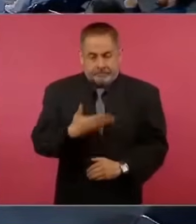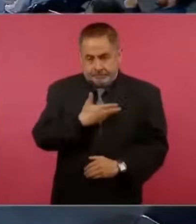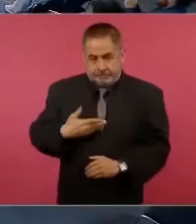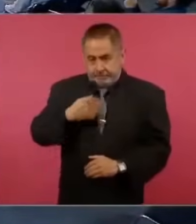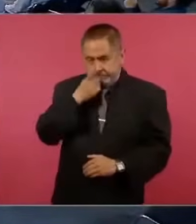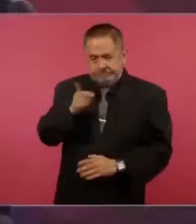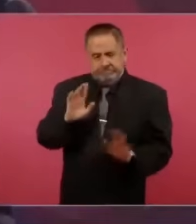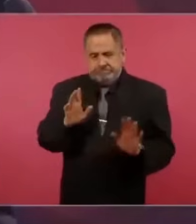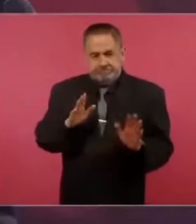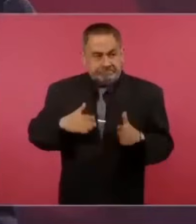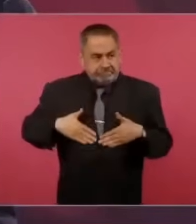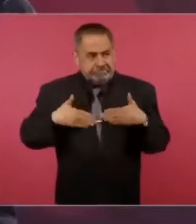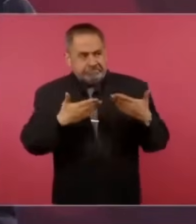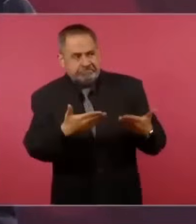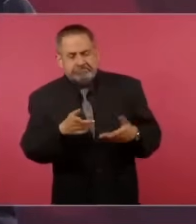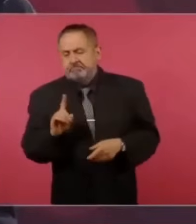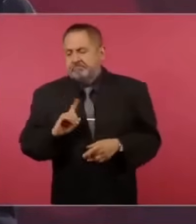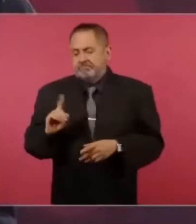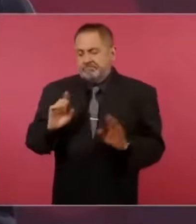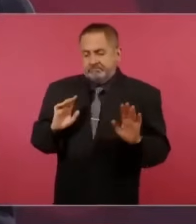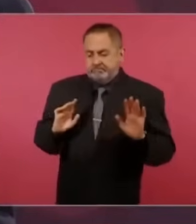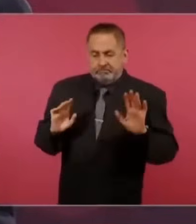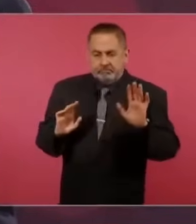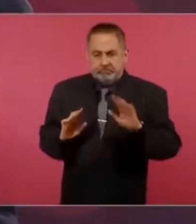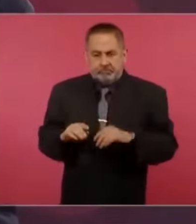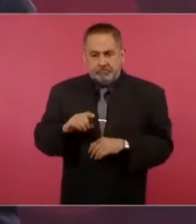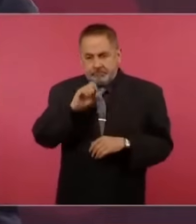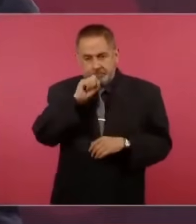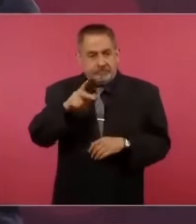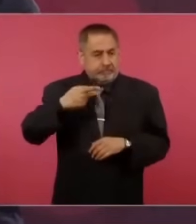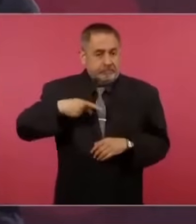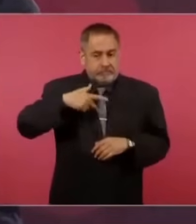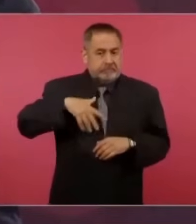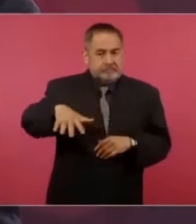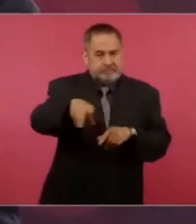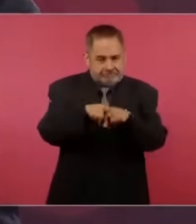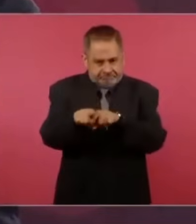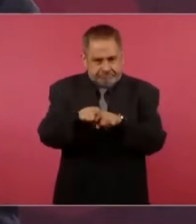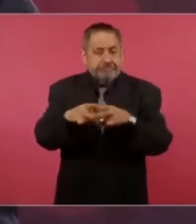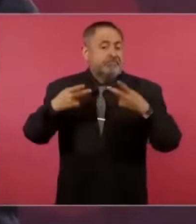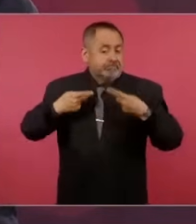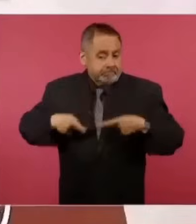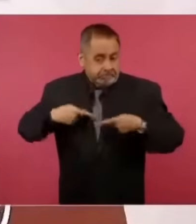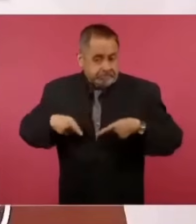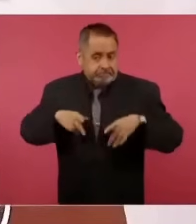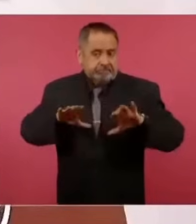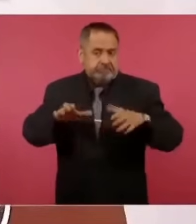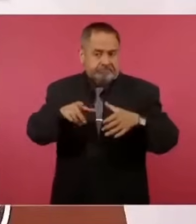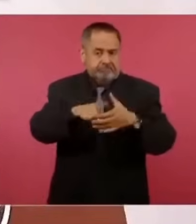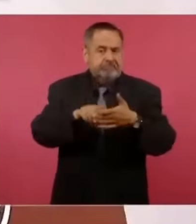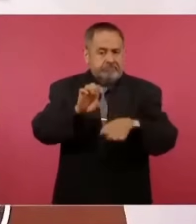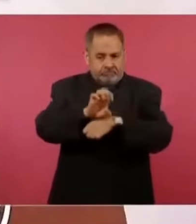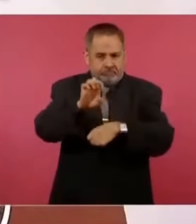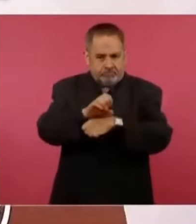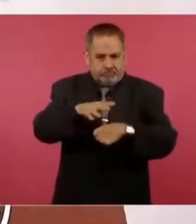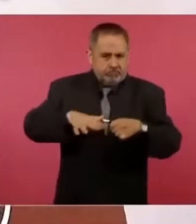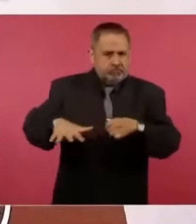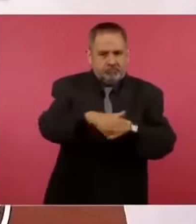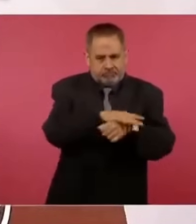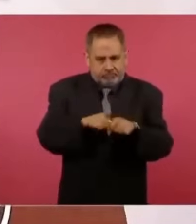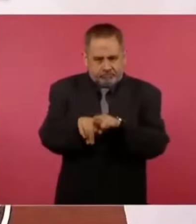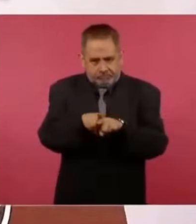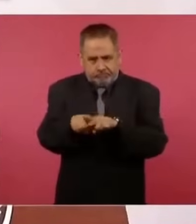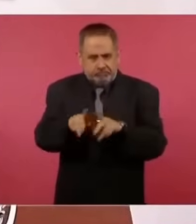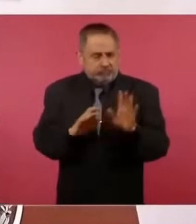confianza, pero yo creo que el mismo pueblo hermano de Ecuador